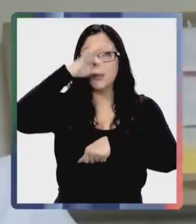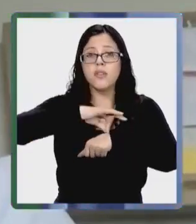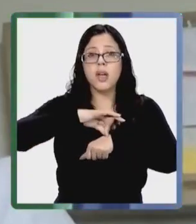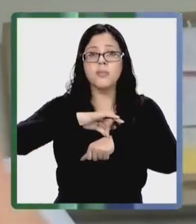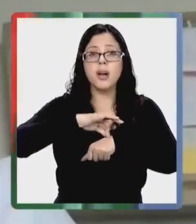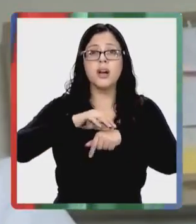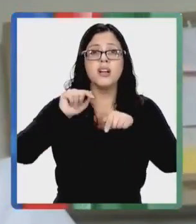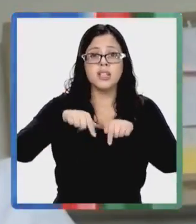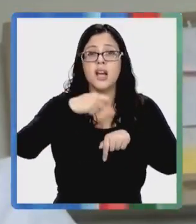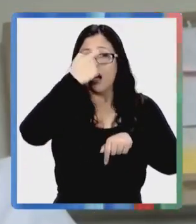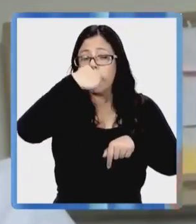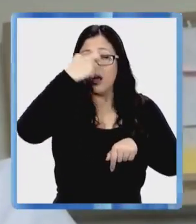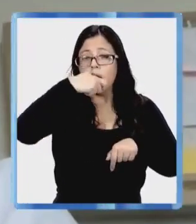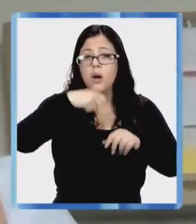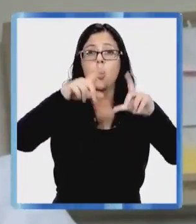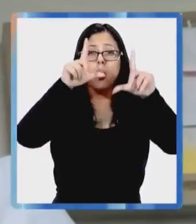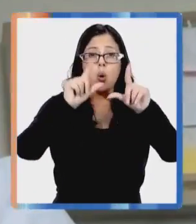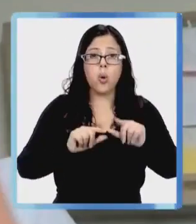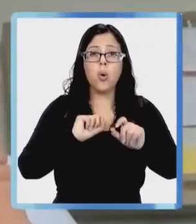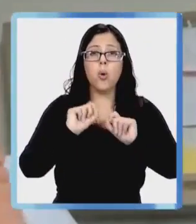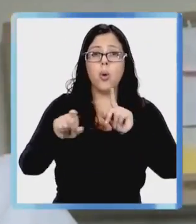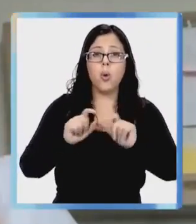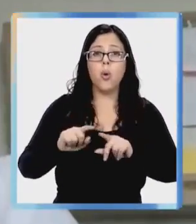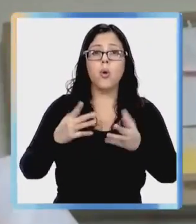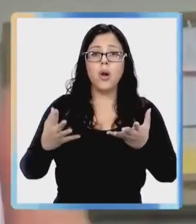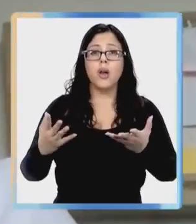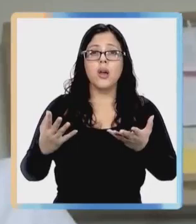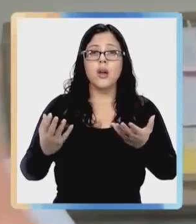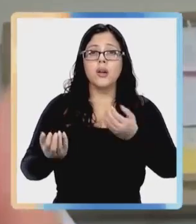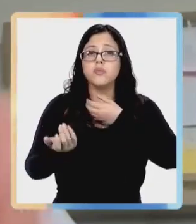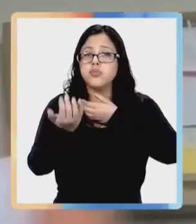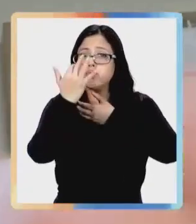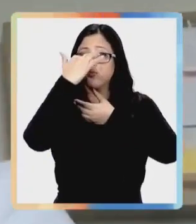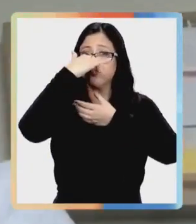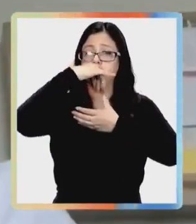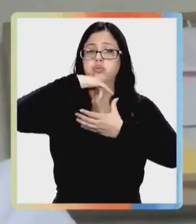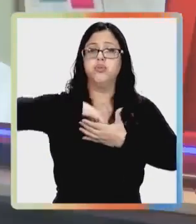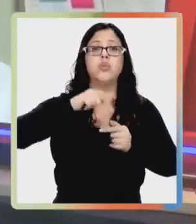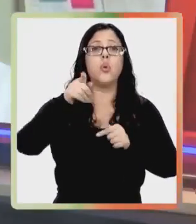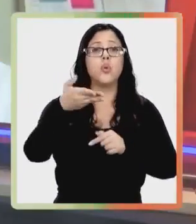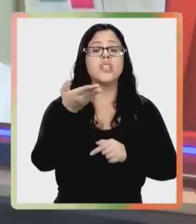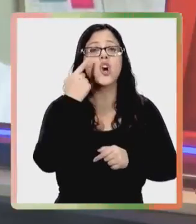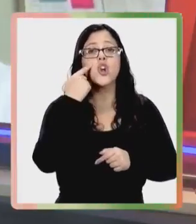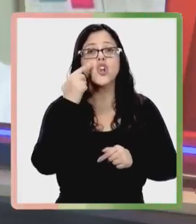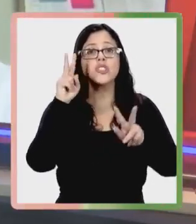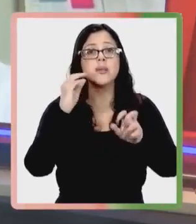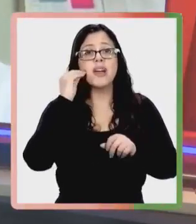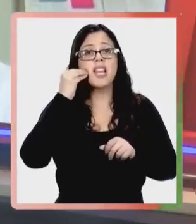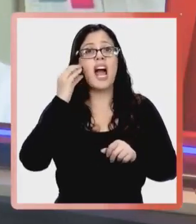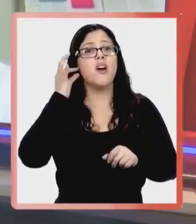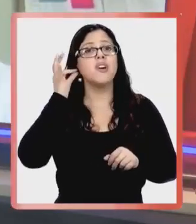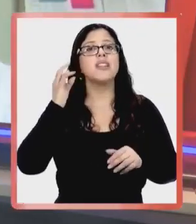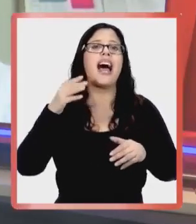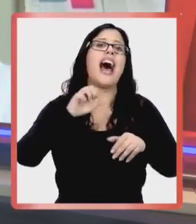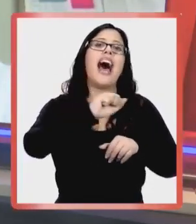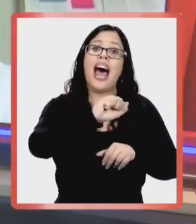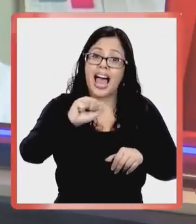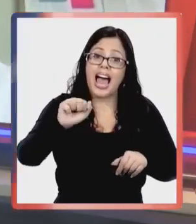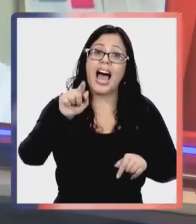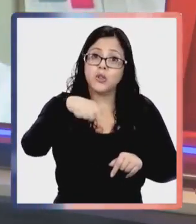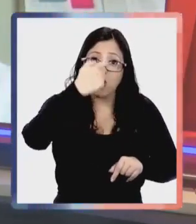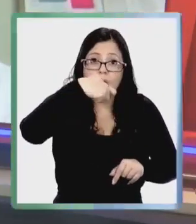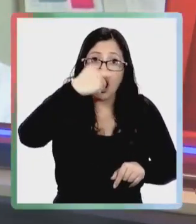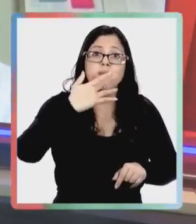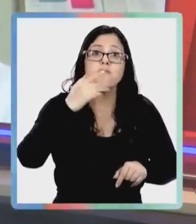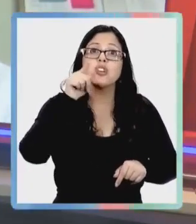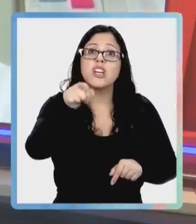Por lo tanto, el frío disminuye la defensa para los gérmenes que puedan atacarnos. Usted conoce esa frase típica de la abuelita.